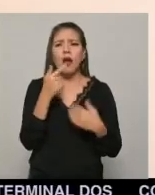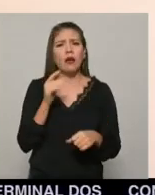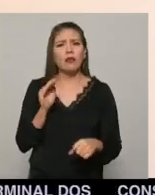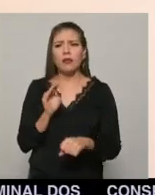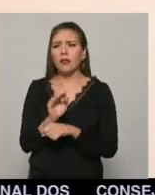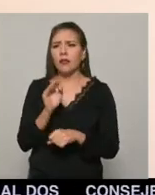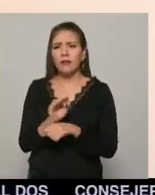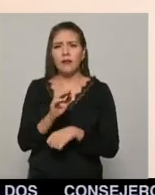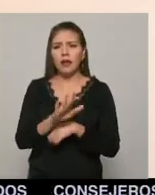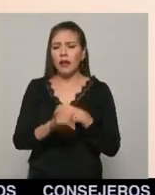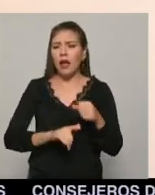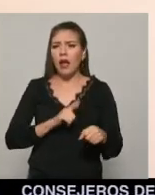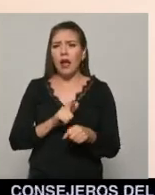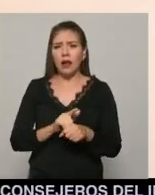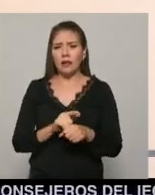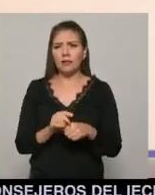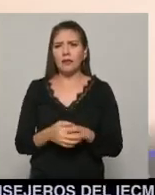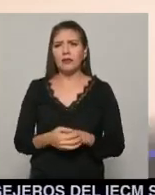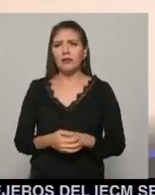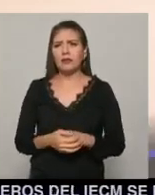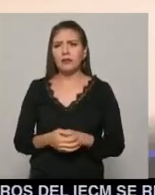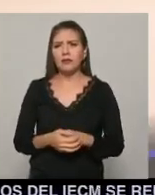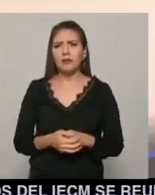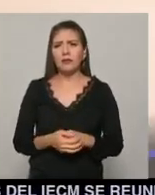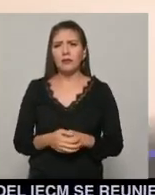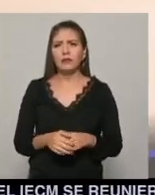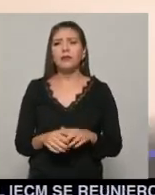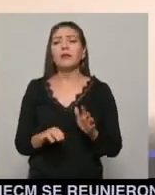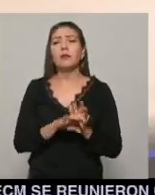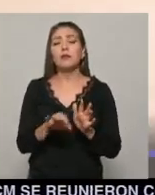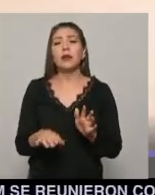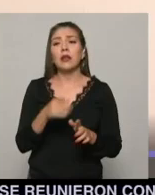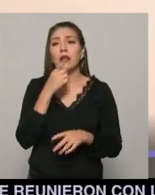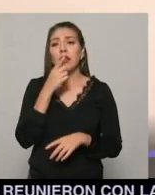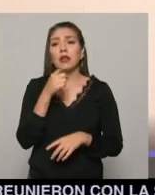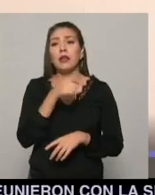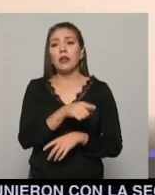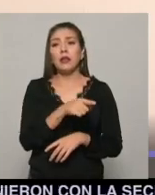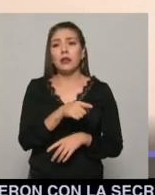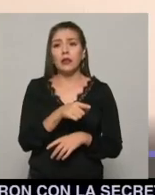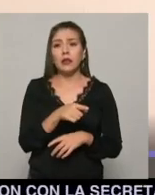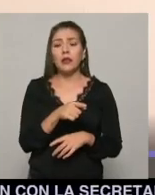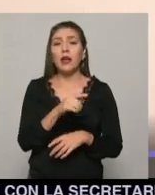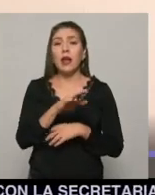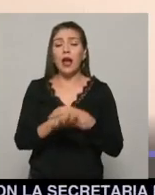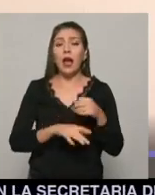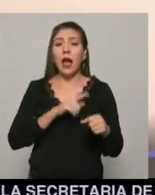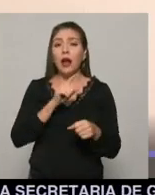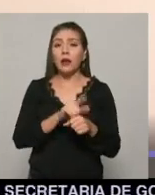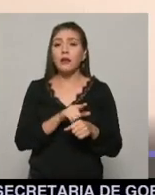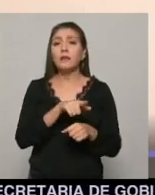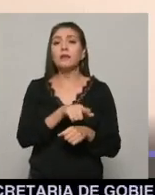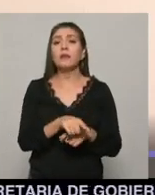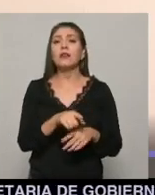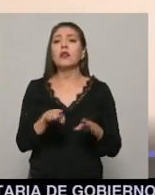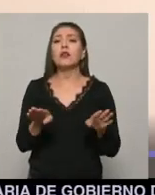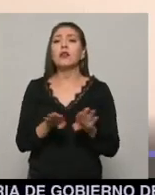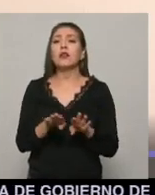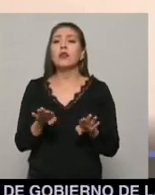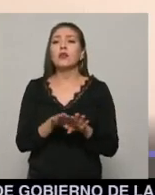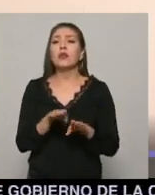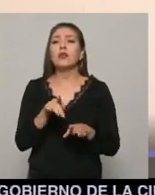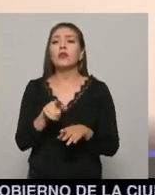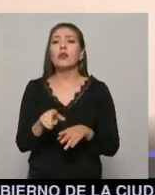absolutamente discriminatoria. Por ejemplo, lo tenemos muy claro cuando dice que se les atribuye a los animales, carácter de